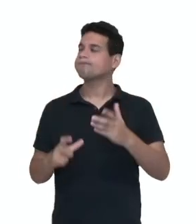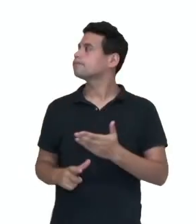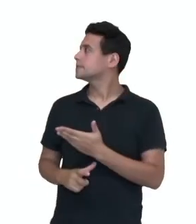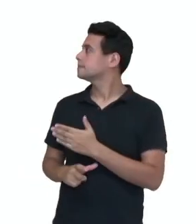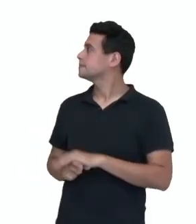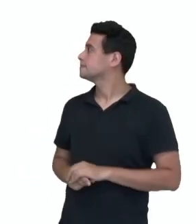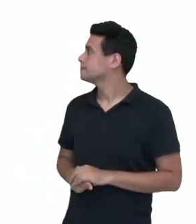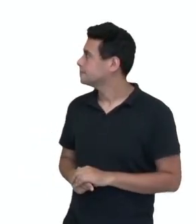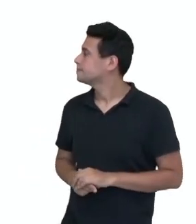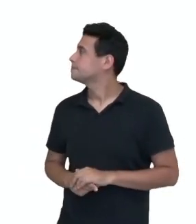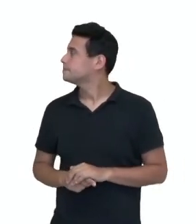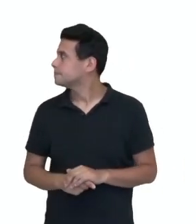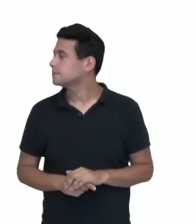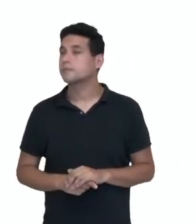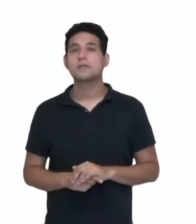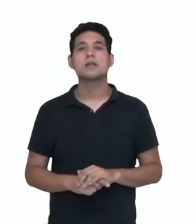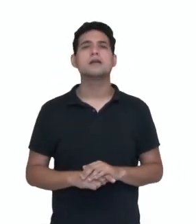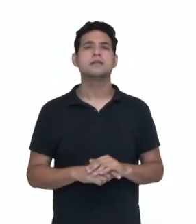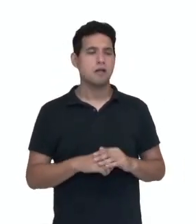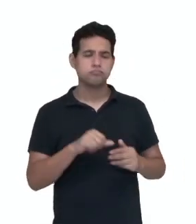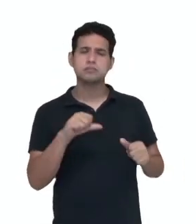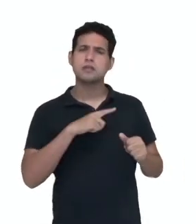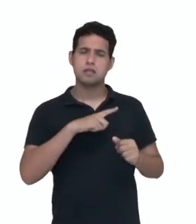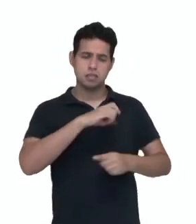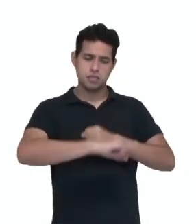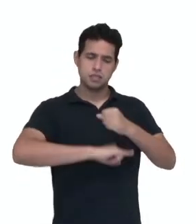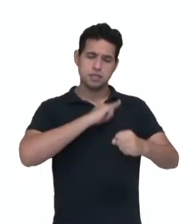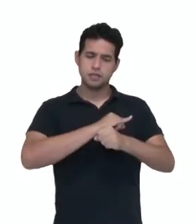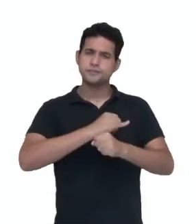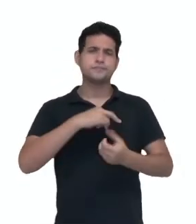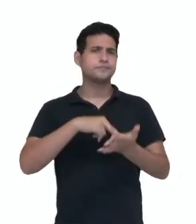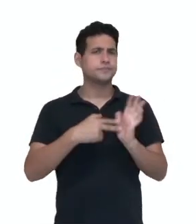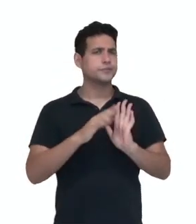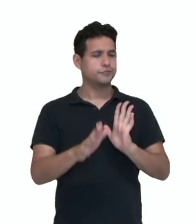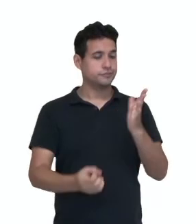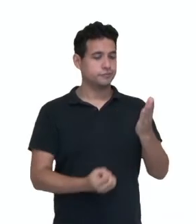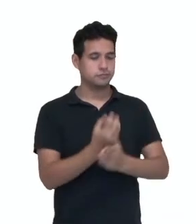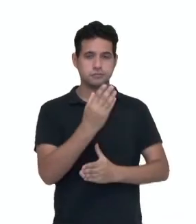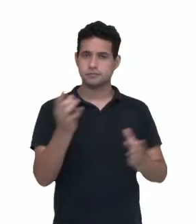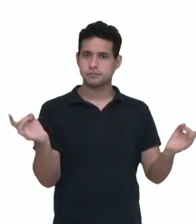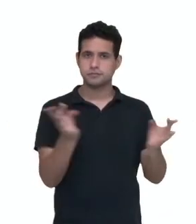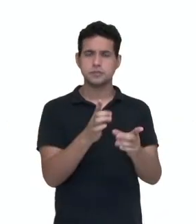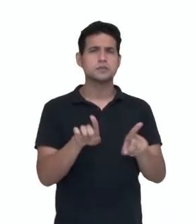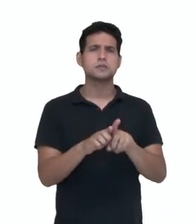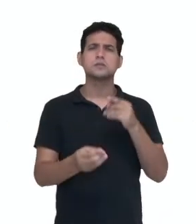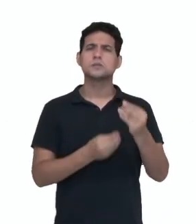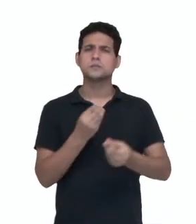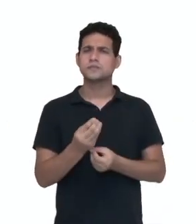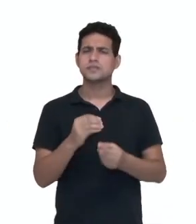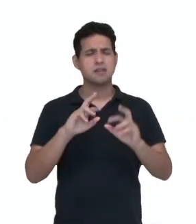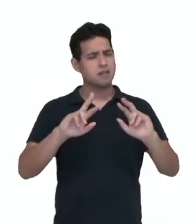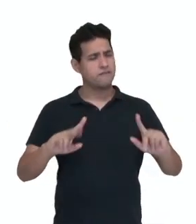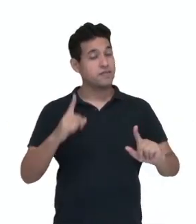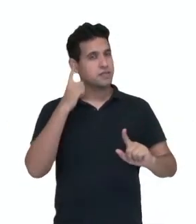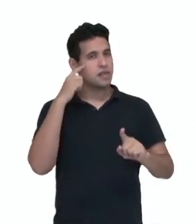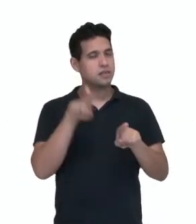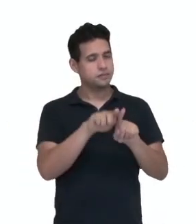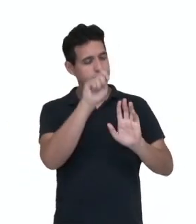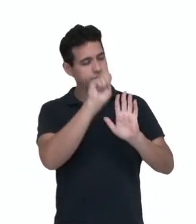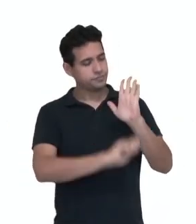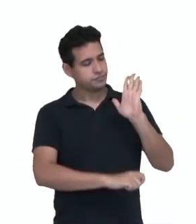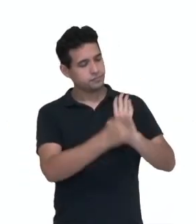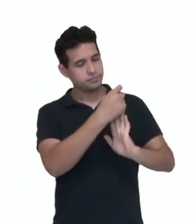de amplia circulación en internet. Fueron reproducidas. A partir de ellas y de los textos